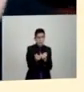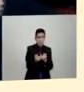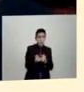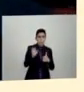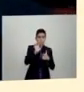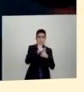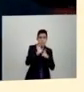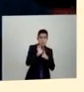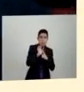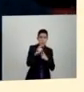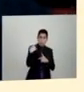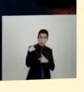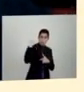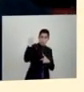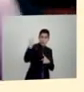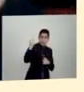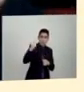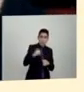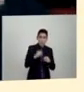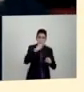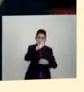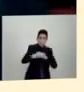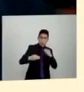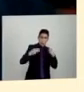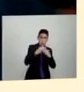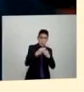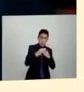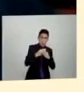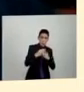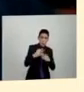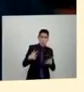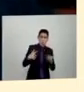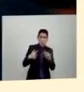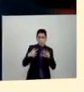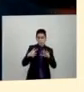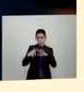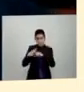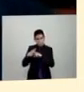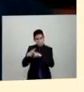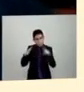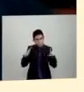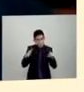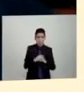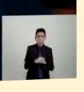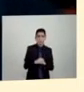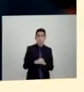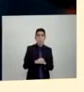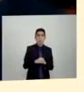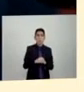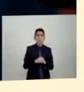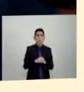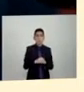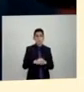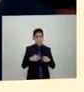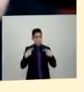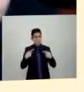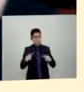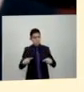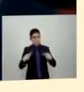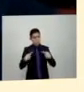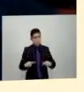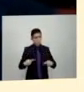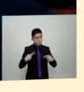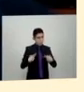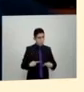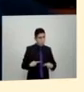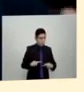con un mundo de inmigración, con un mundo de personajes sórdidos, de gente que estaba